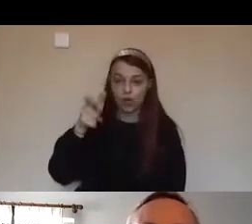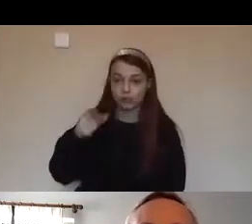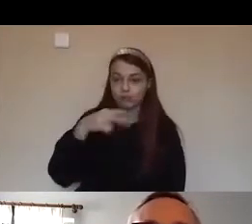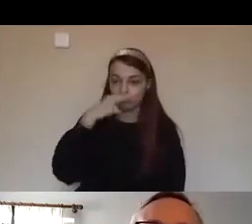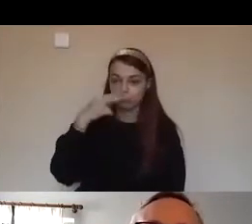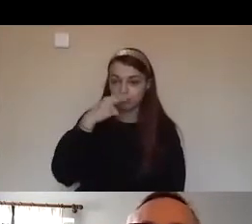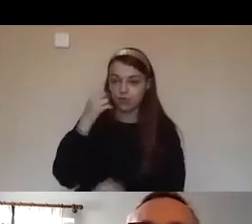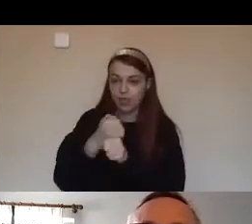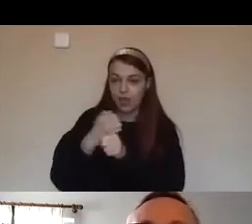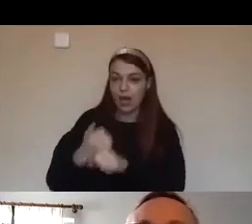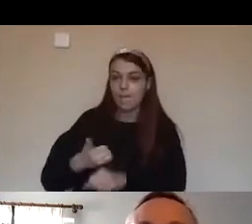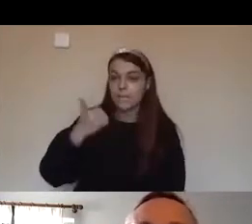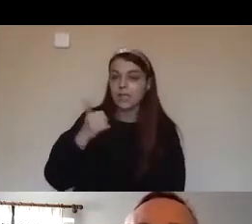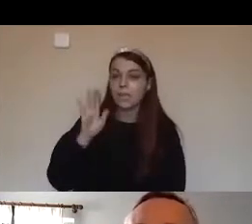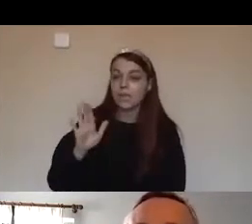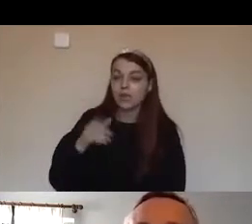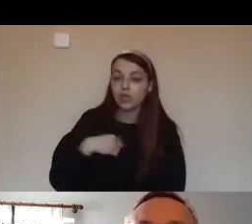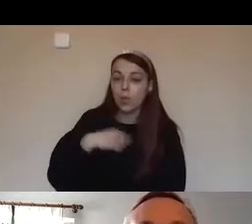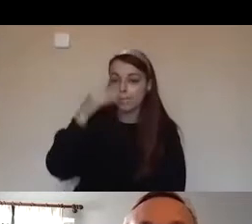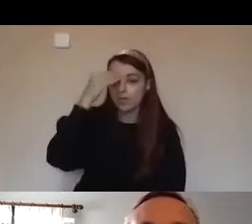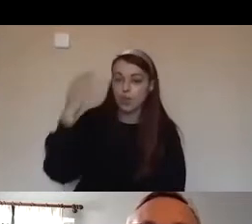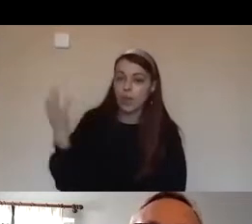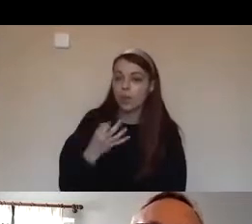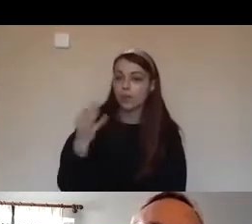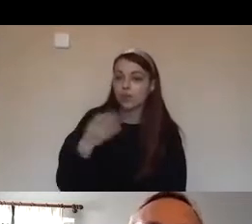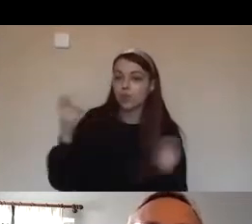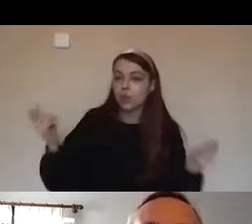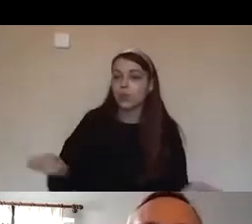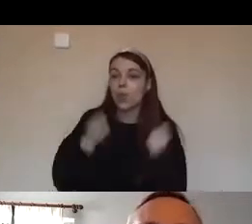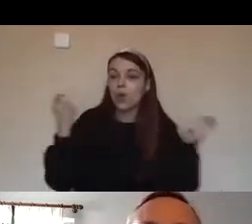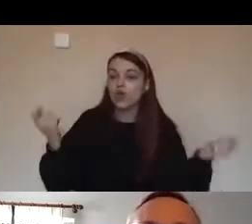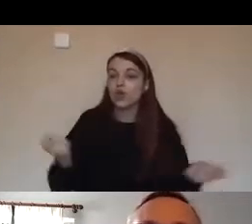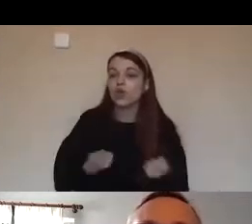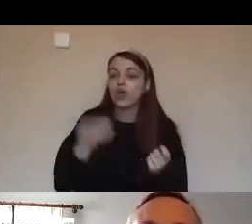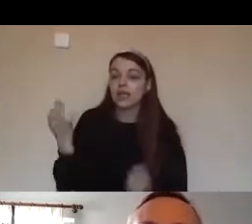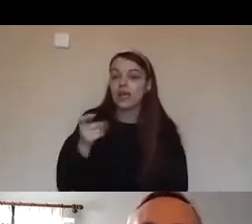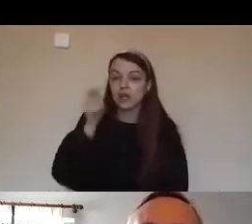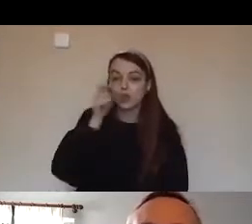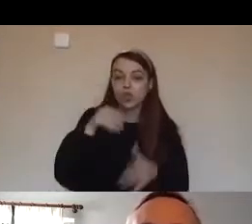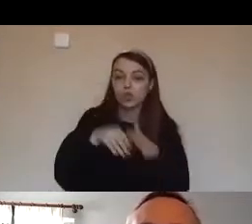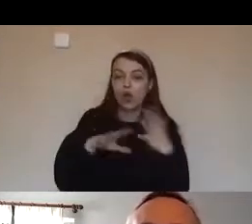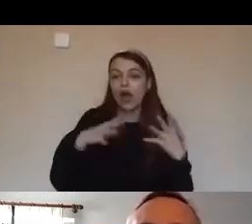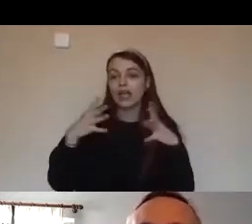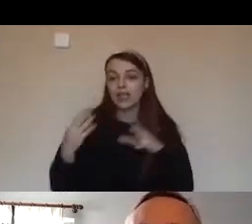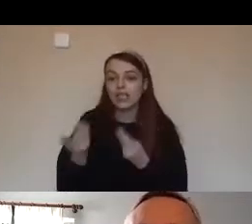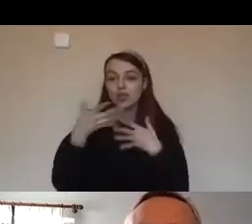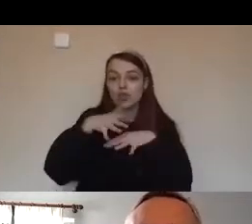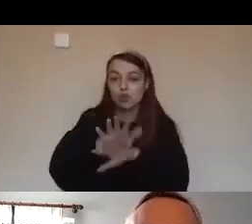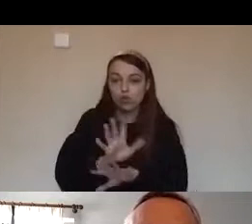pero diría que también deberíamos promocionar un turismo inclusivo, accesible, cómodo,